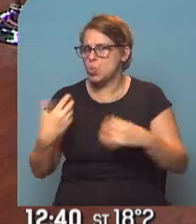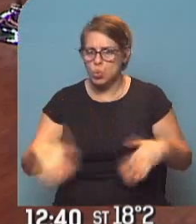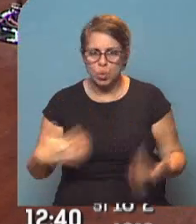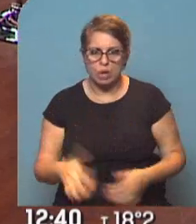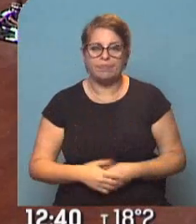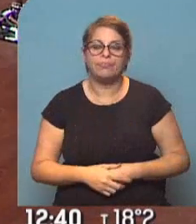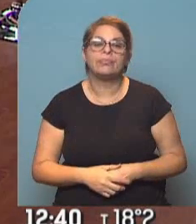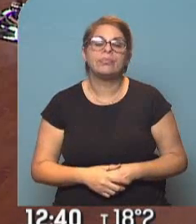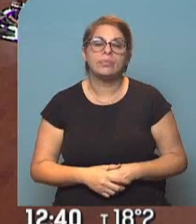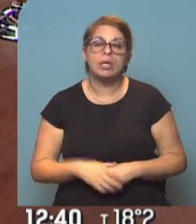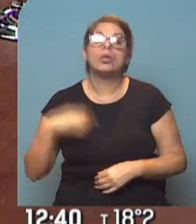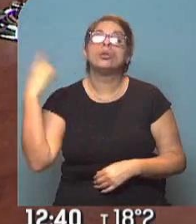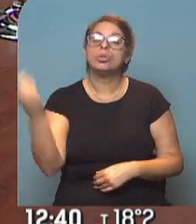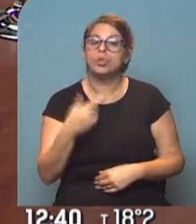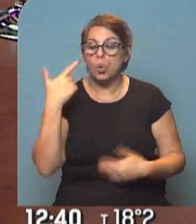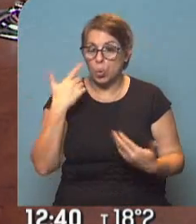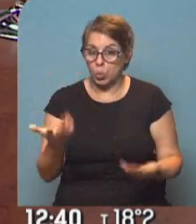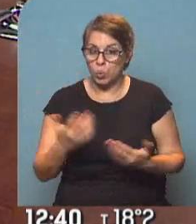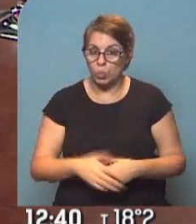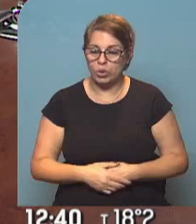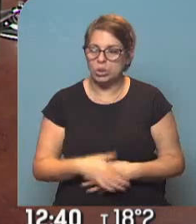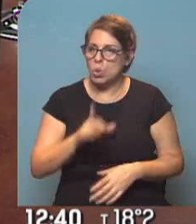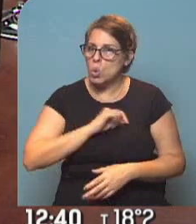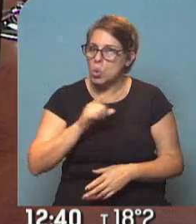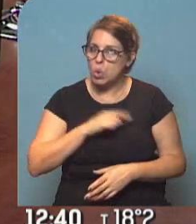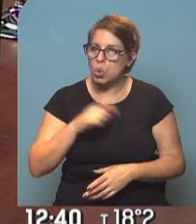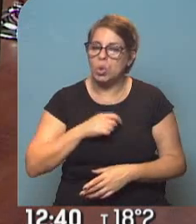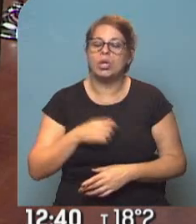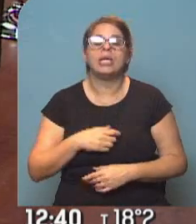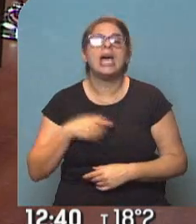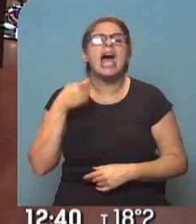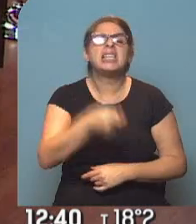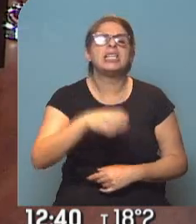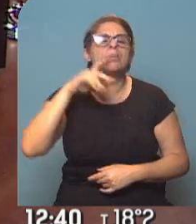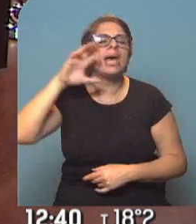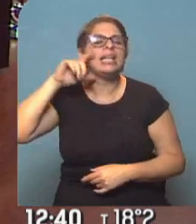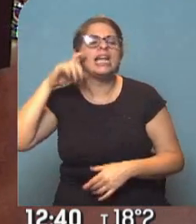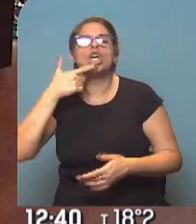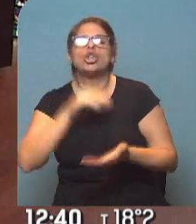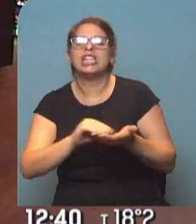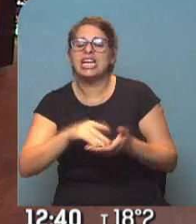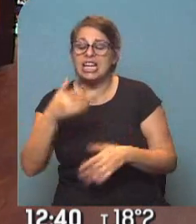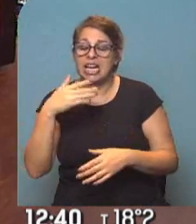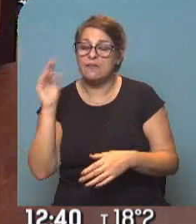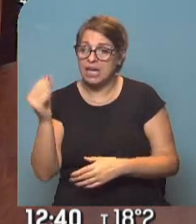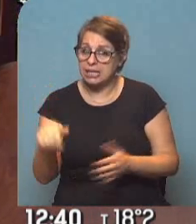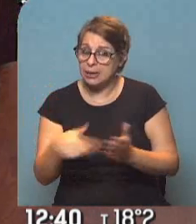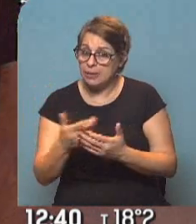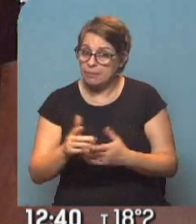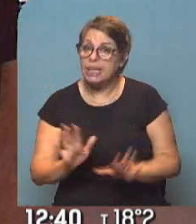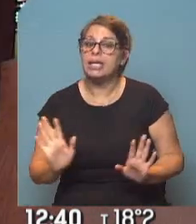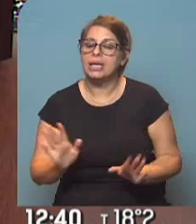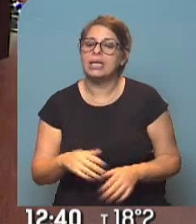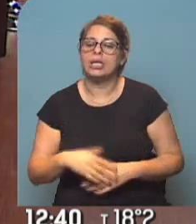Digo, estamos todos lógicamente consternados por el asesinato de Mariel, la concejala en Brasil, pero es un hecho más